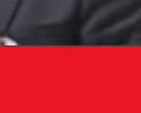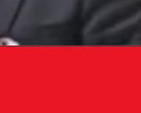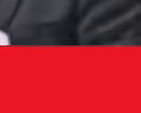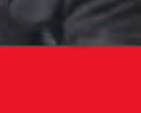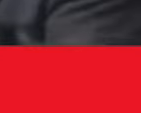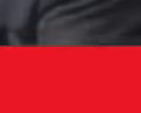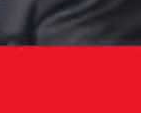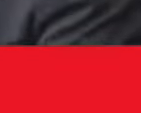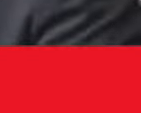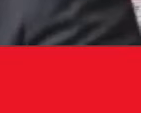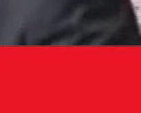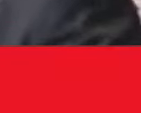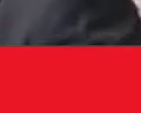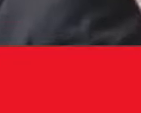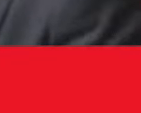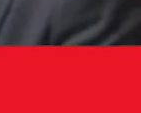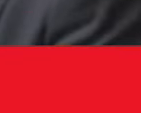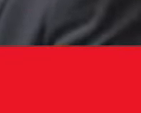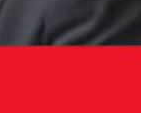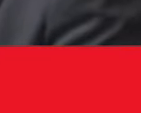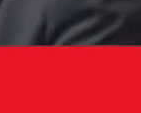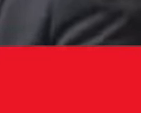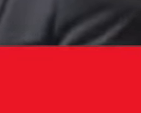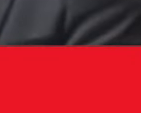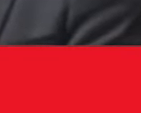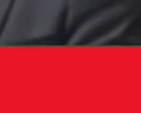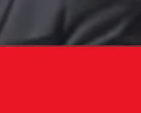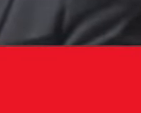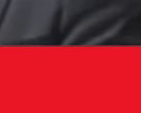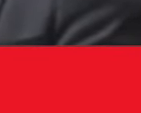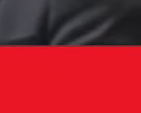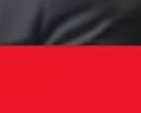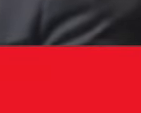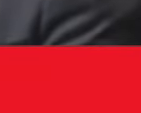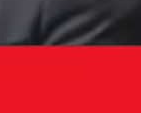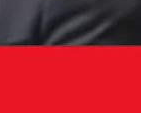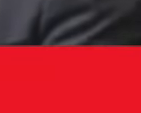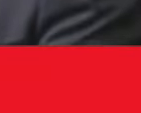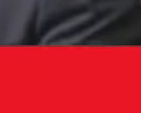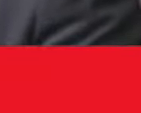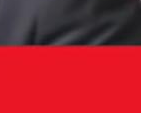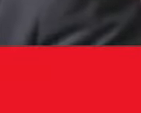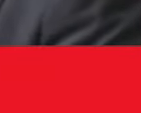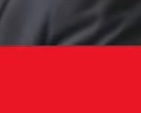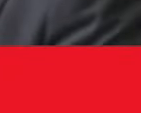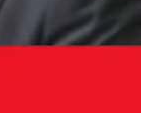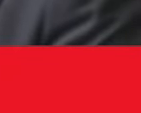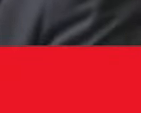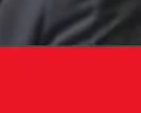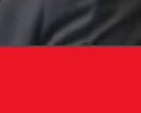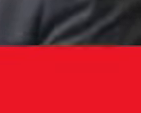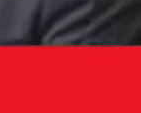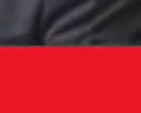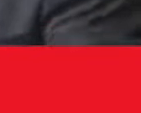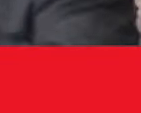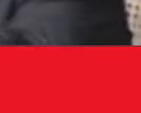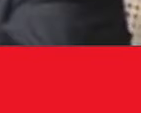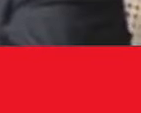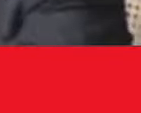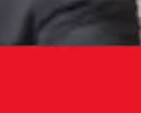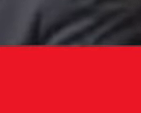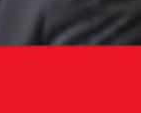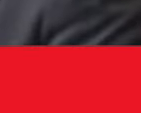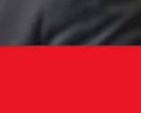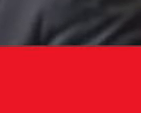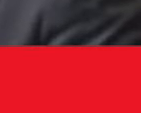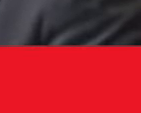se debió hacer, el procedimiento que se debió seguir, según la denuncia, es el procedimiento de vacancia. Básicamente porque